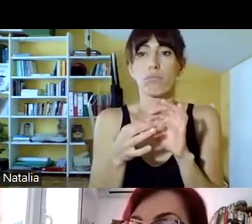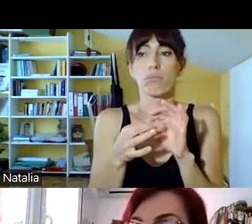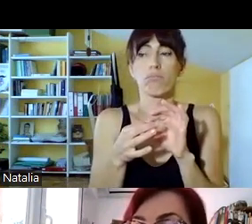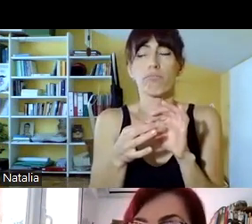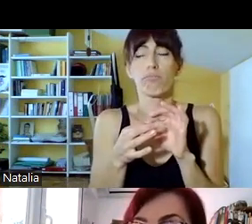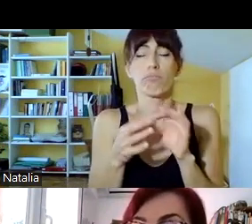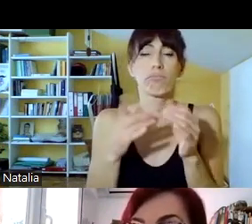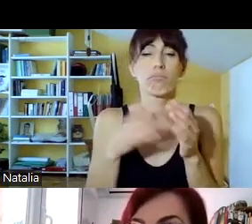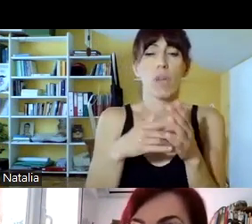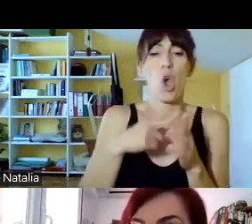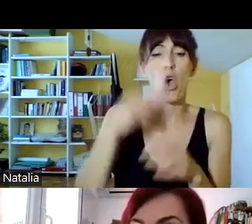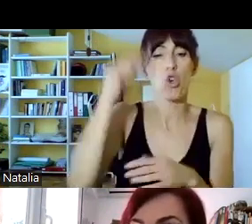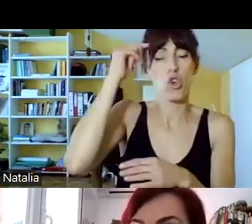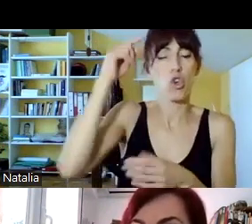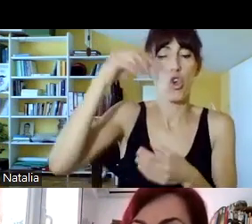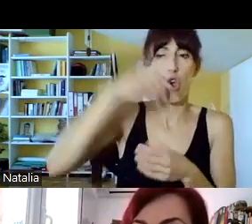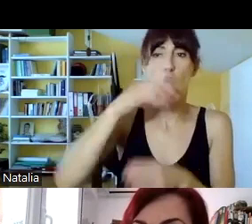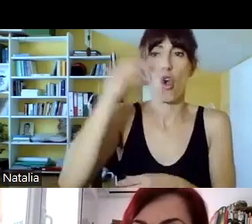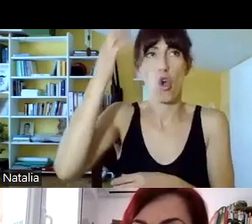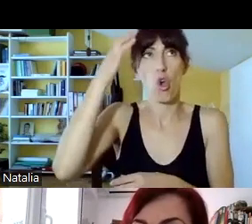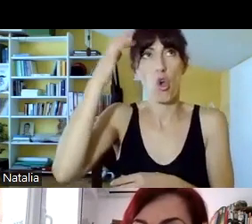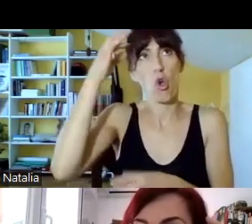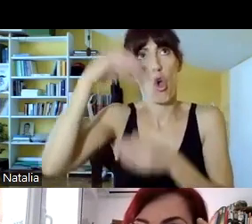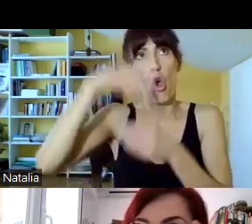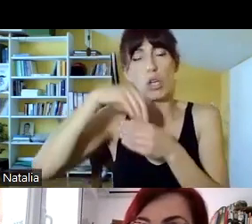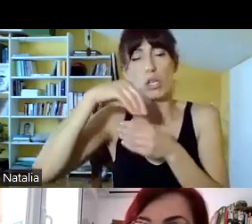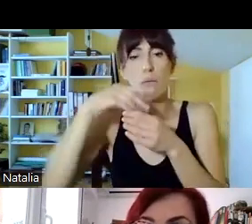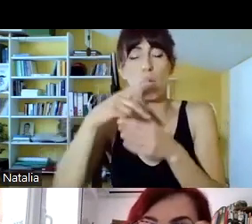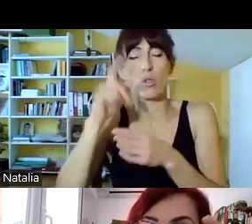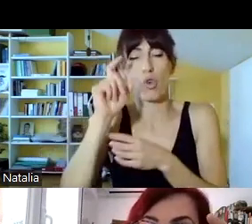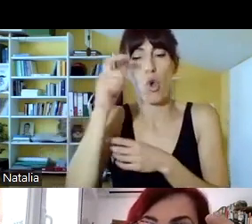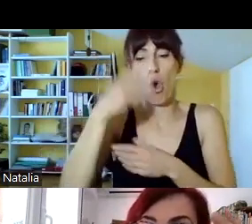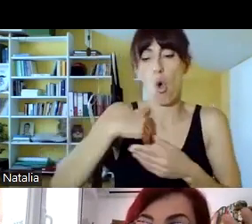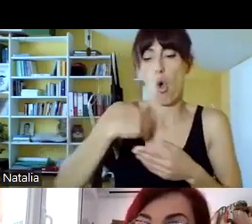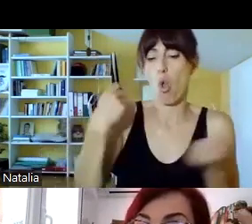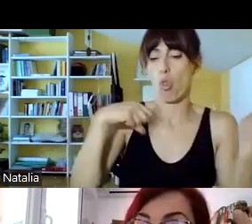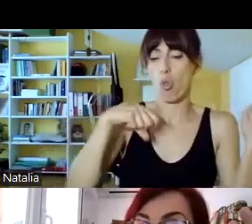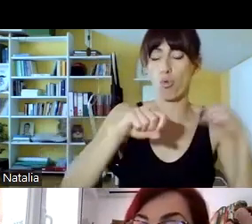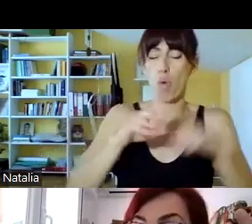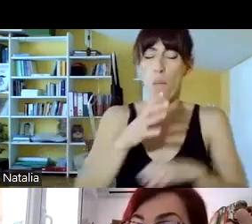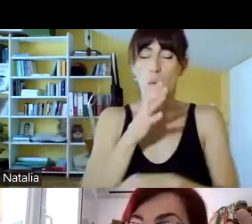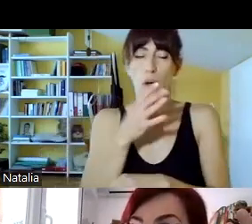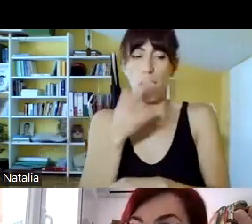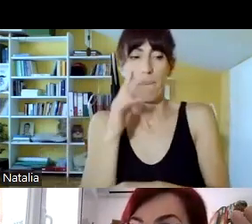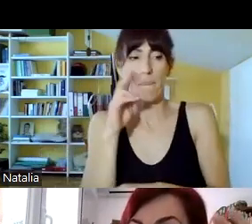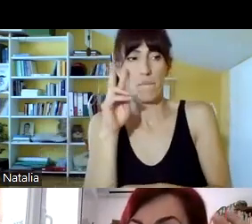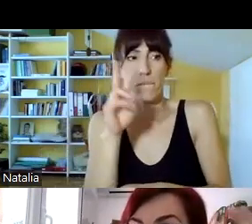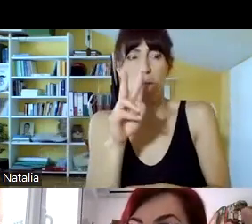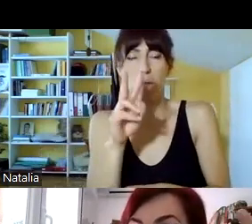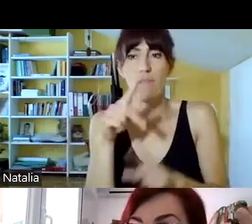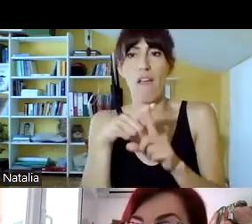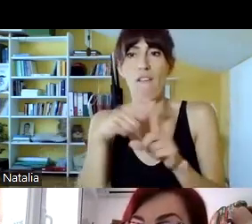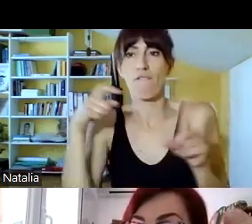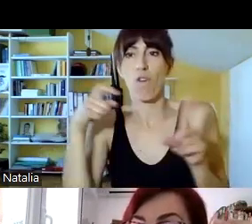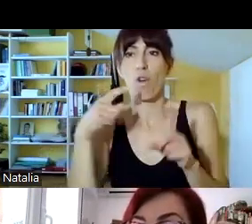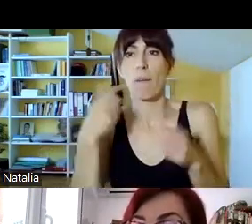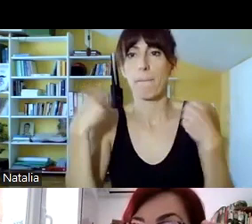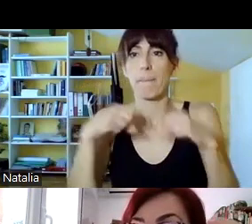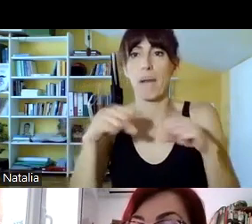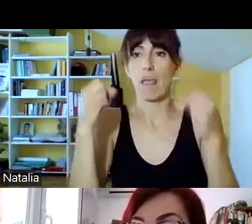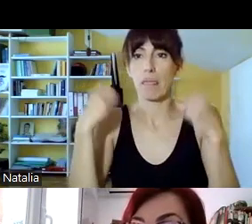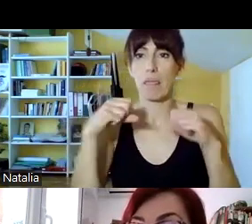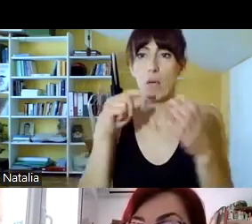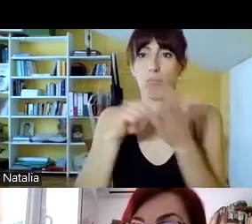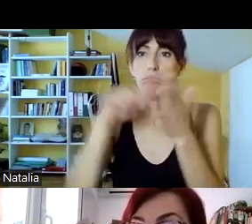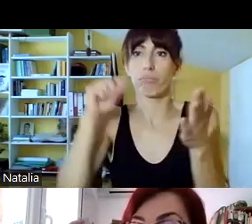están detrás de las cosas que pasan, que tiene por una parte un enfoque muy práctico, ¿no? Y muy inmediato, pero a